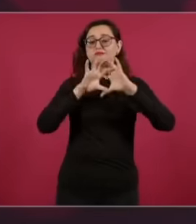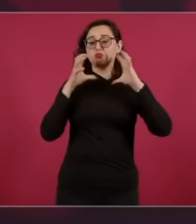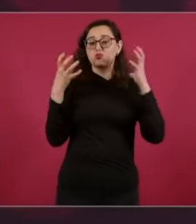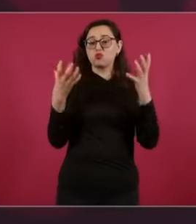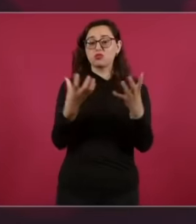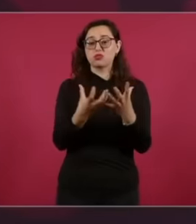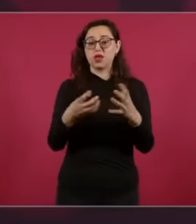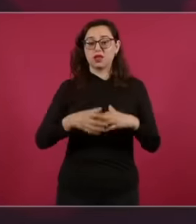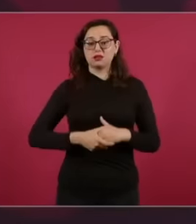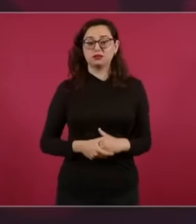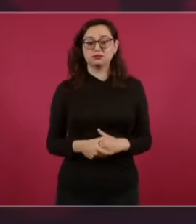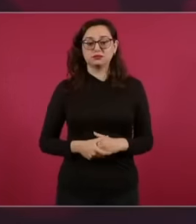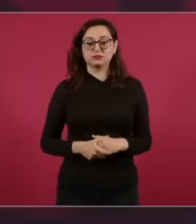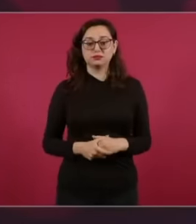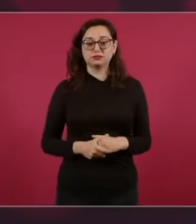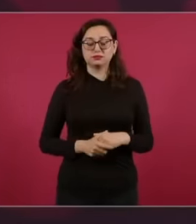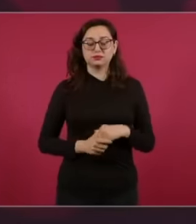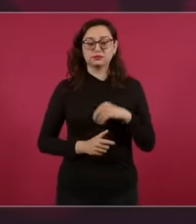Y es una